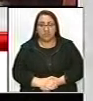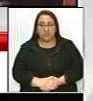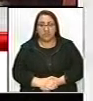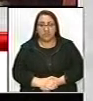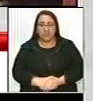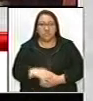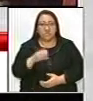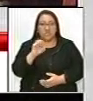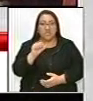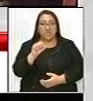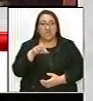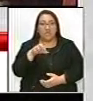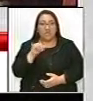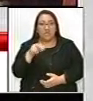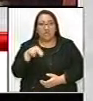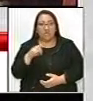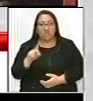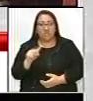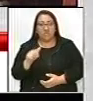Espinosa Cruz.